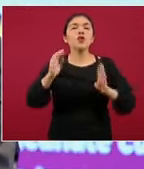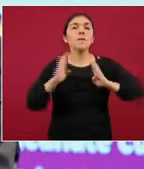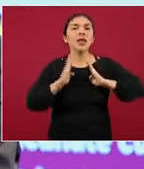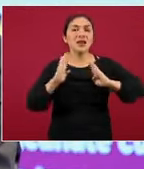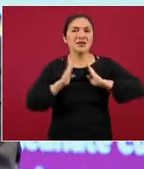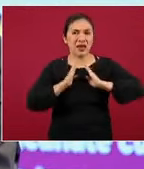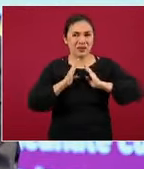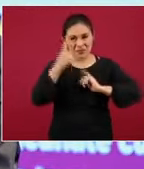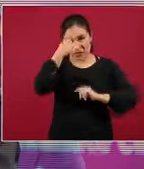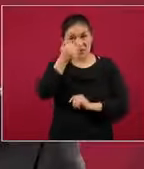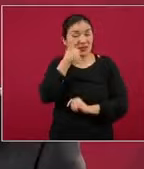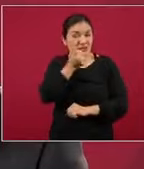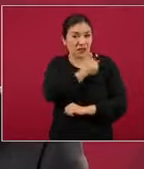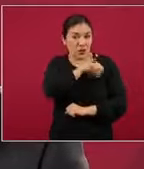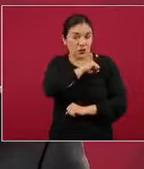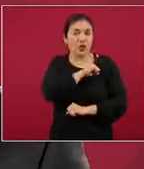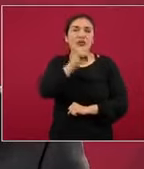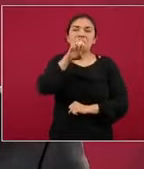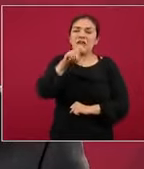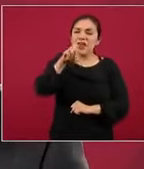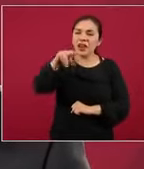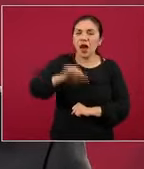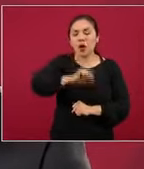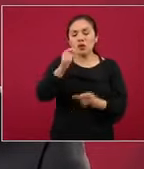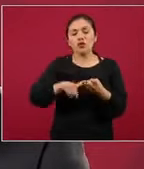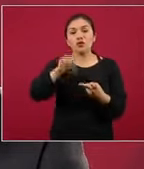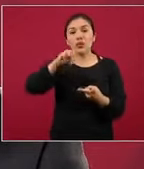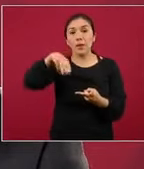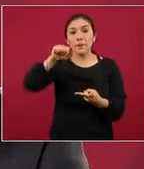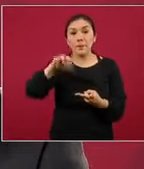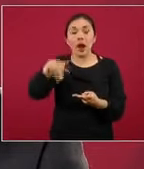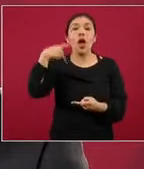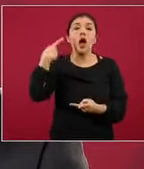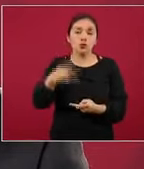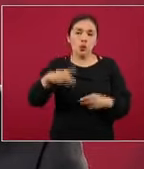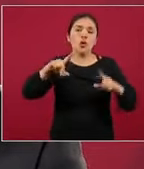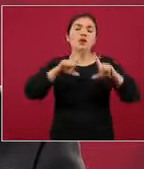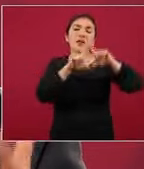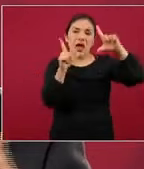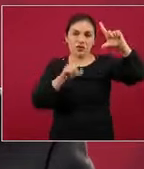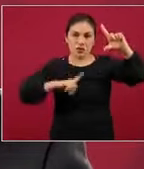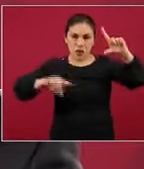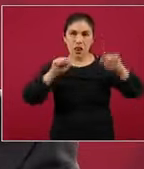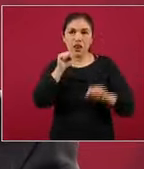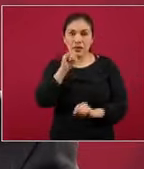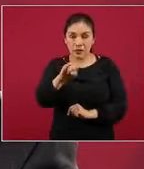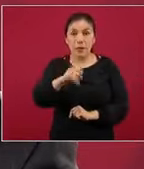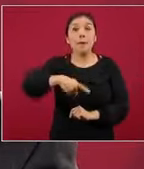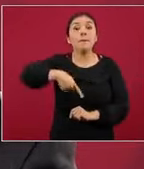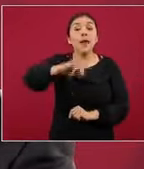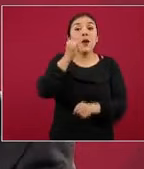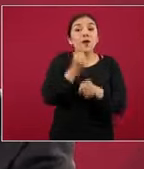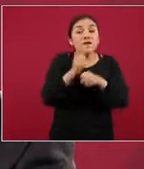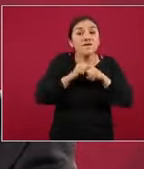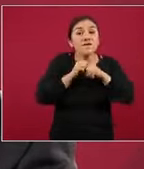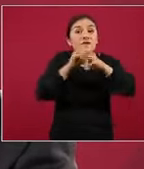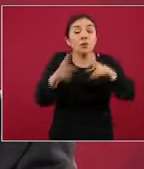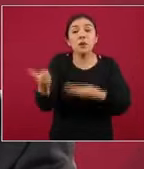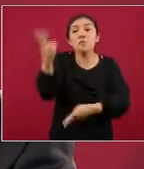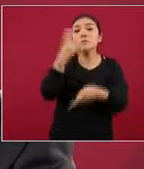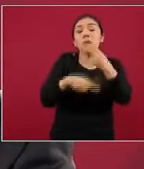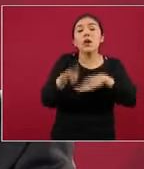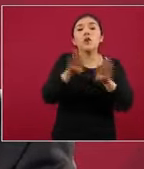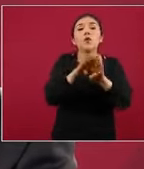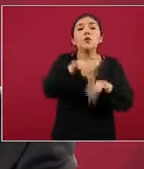militares de salud, tanto de SEDENA como de SEMAR, son instituciones nacionales. Pero la información procede de